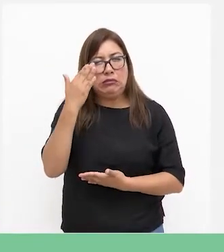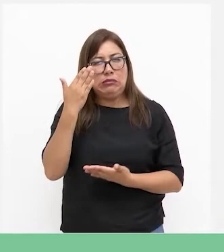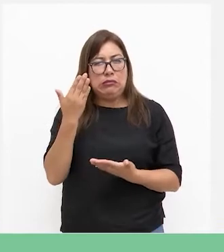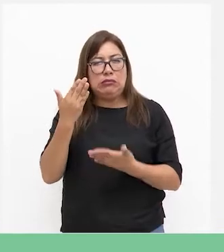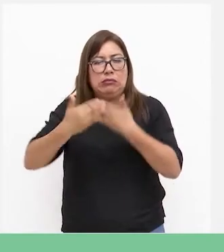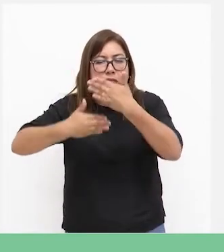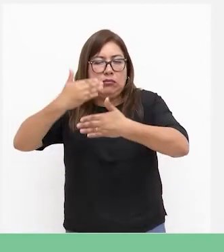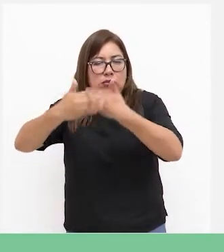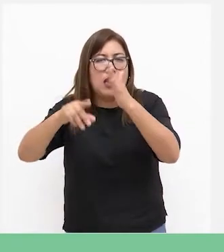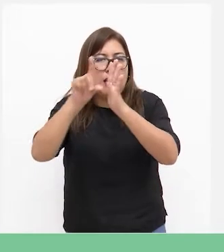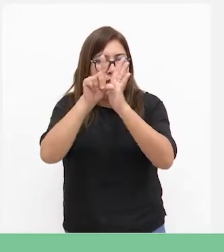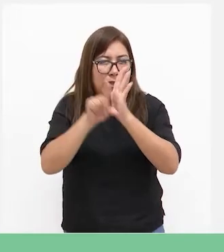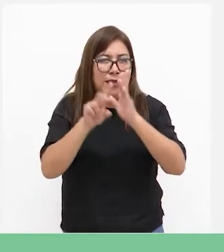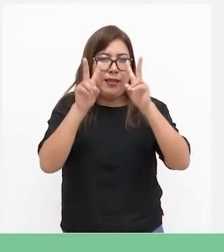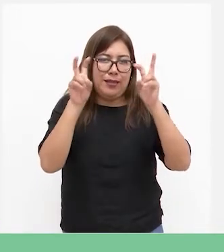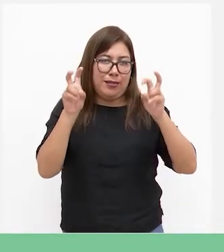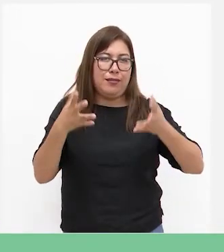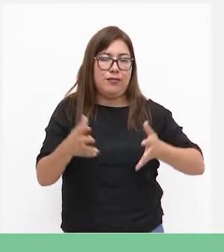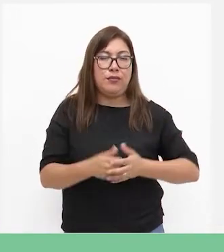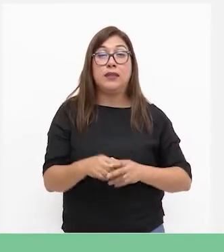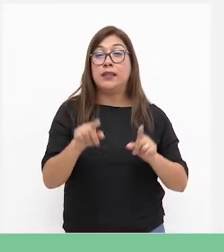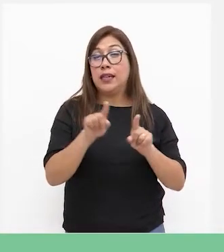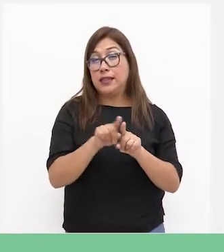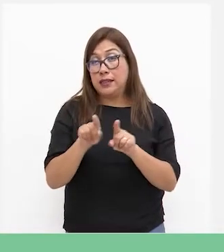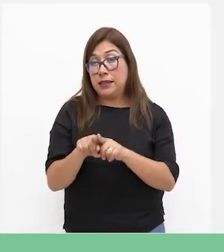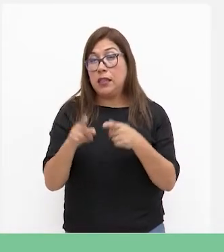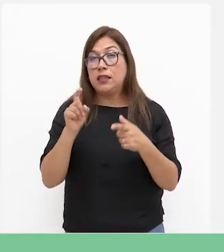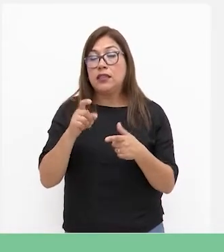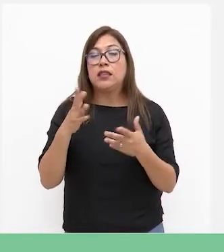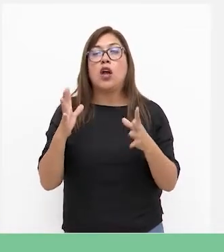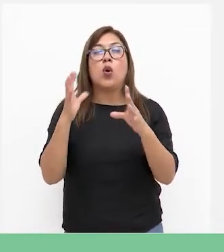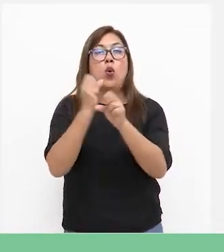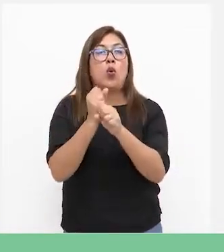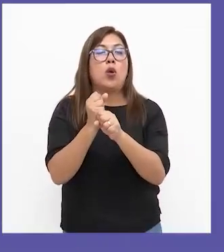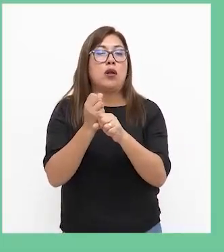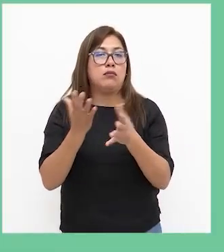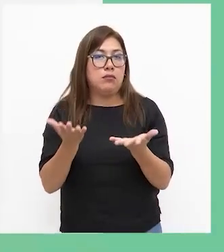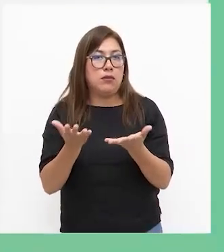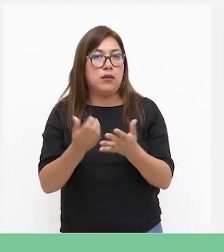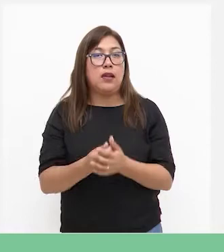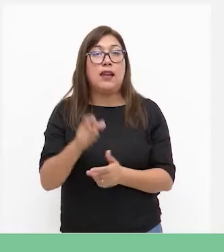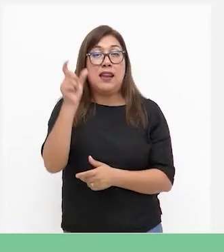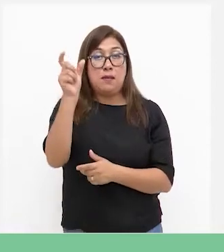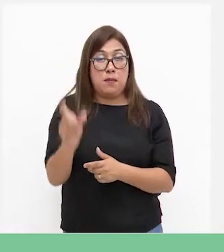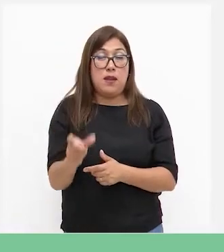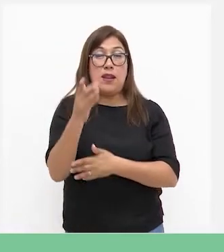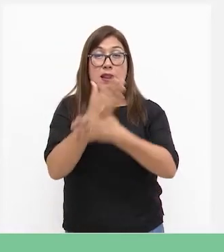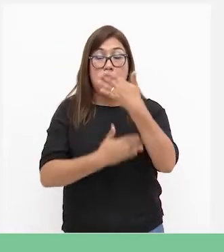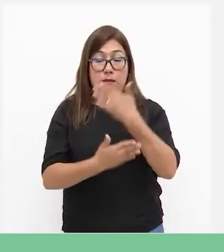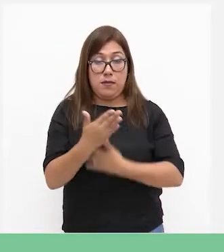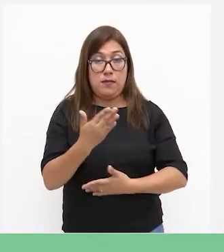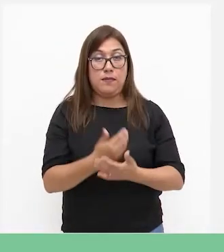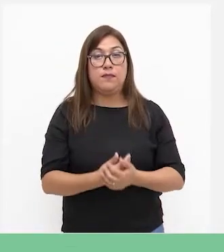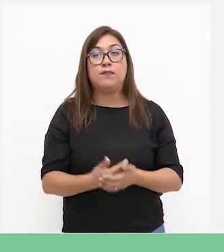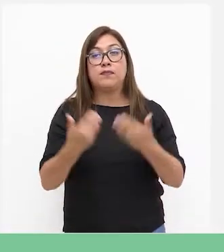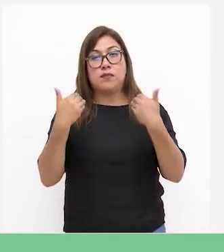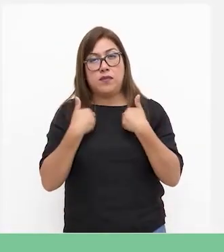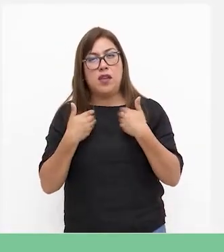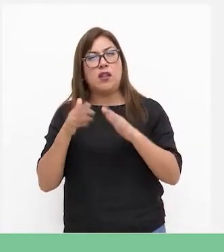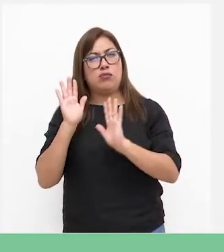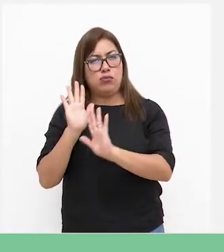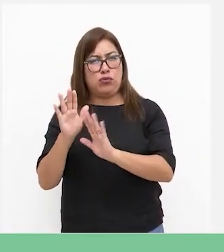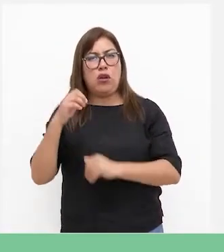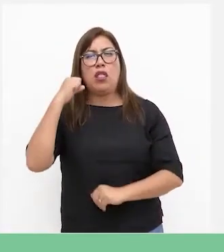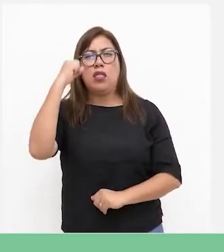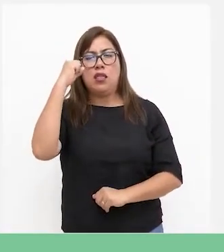discapacidad en los procedimientos legales. Así, podemos concluir que las personas con discapacidad tienen